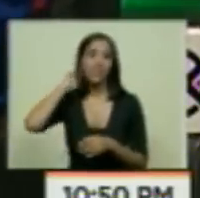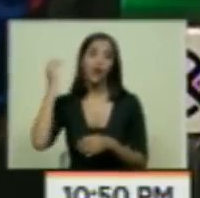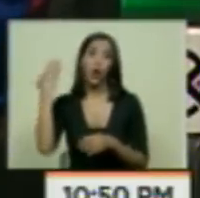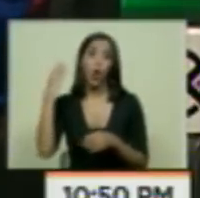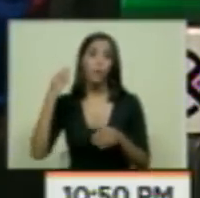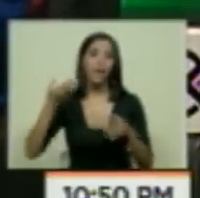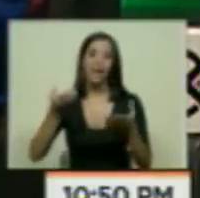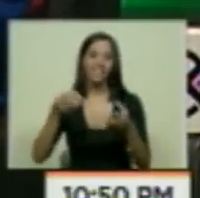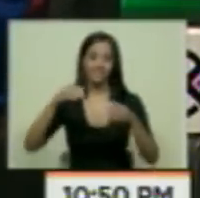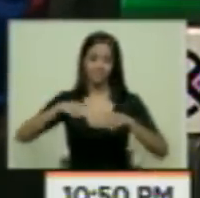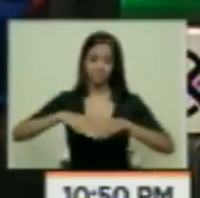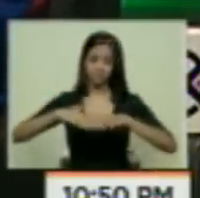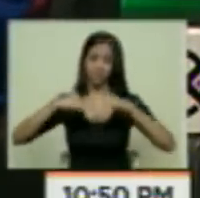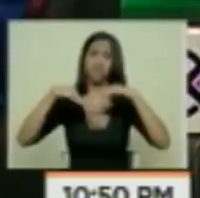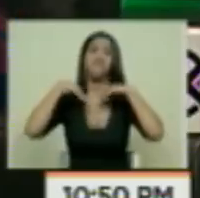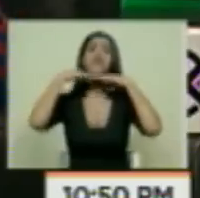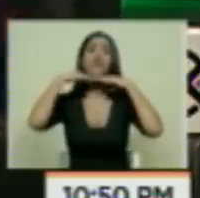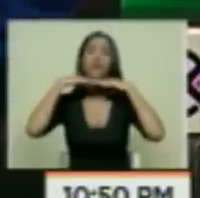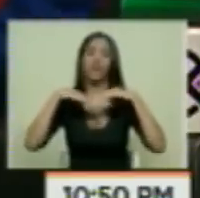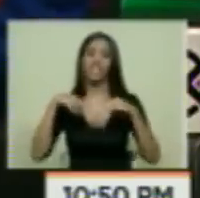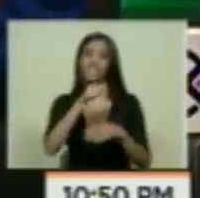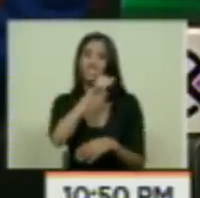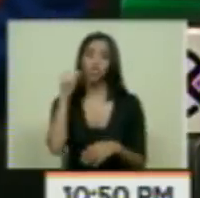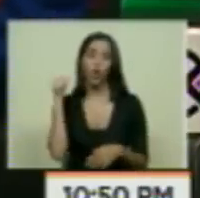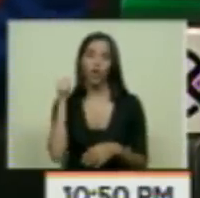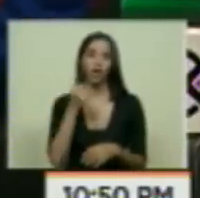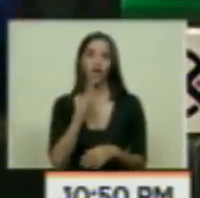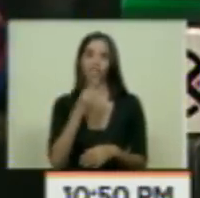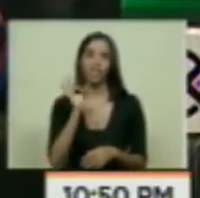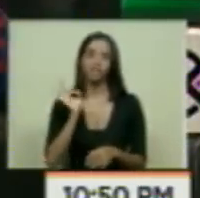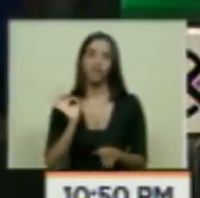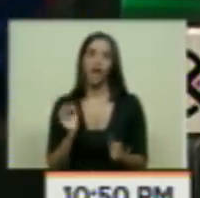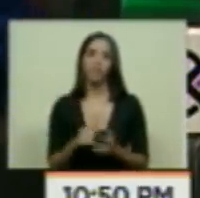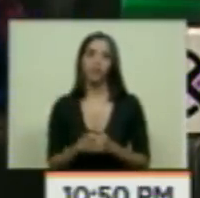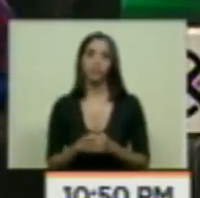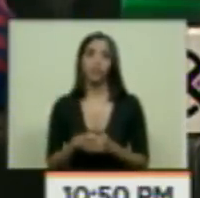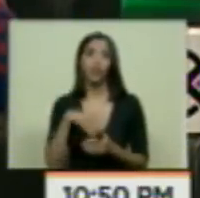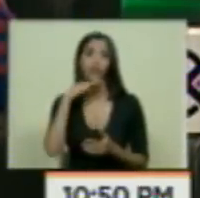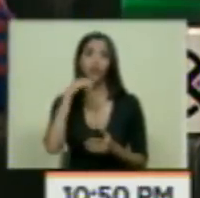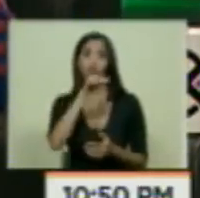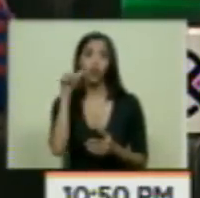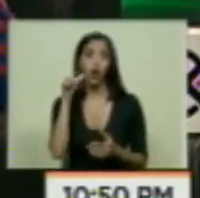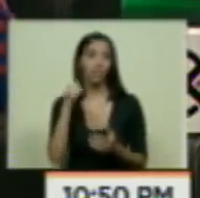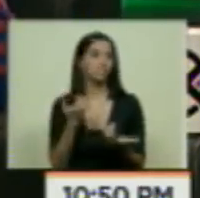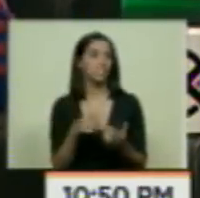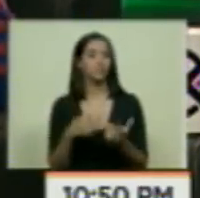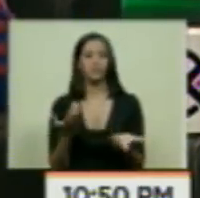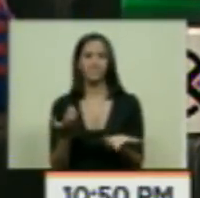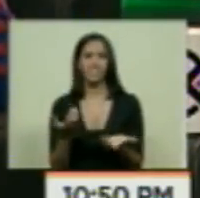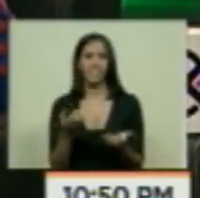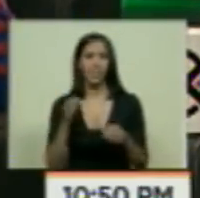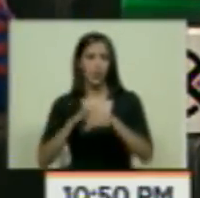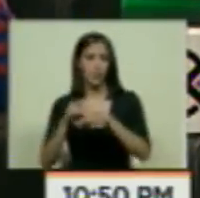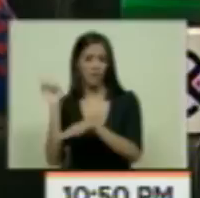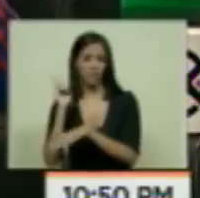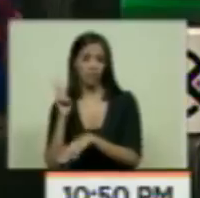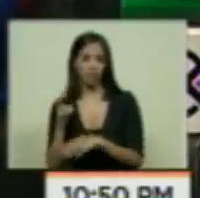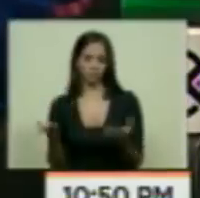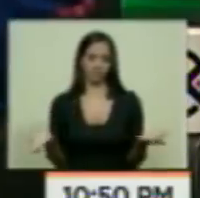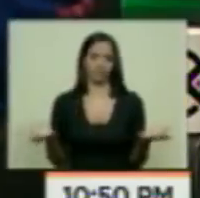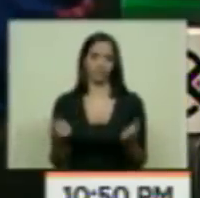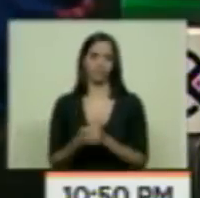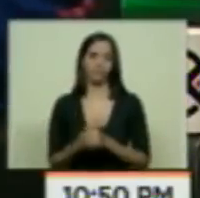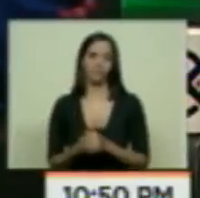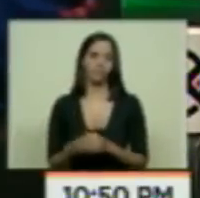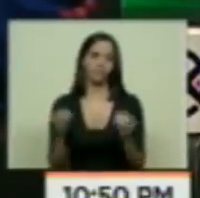de cocaína hasta los tuétanos y nadie dice absolutamente nada, y el narcoestado es Venezuela. Lo cierto del caso es que ante